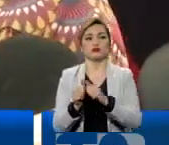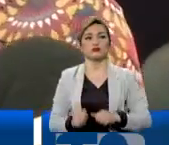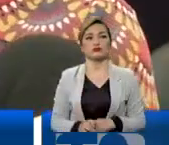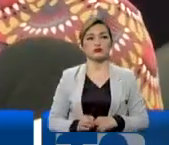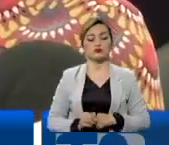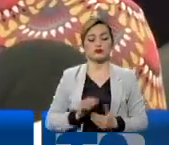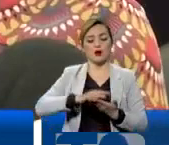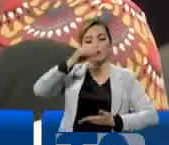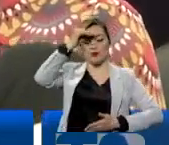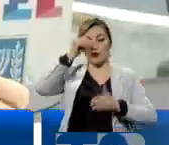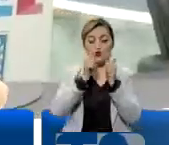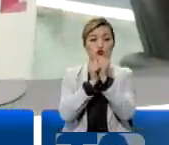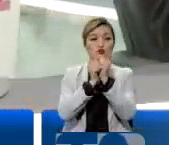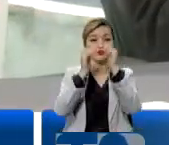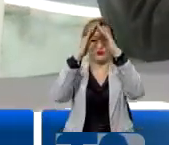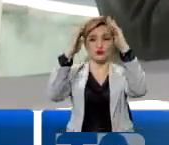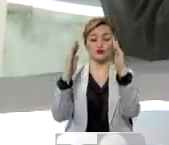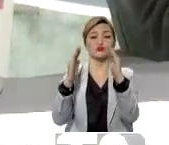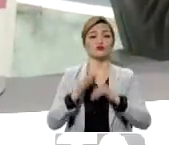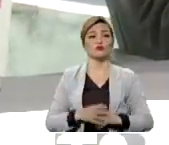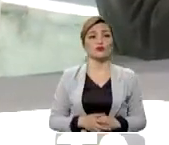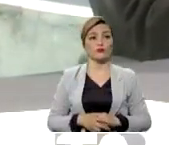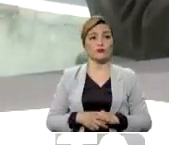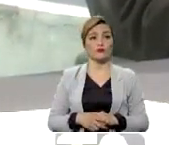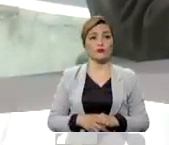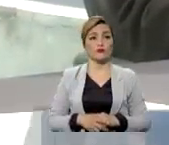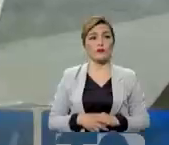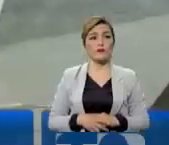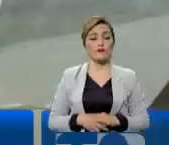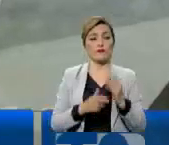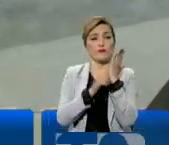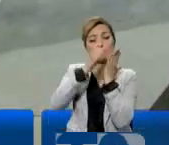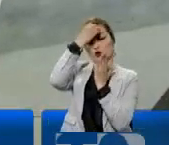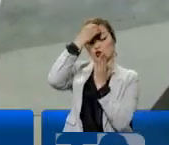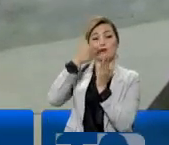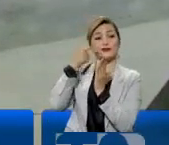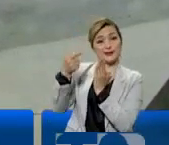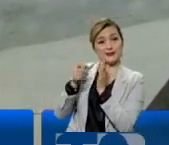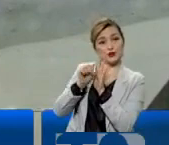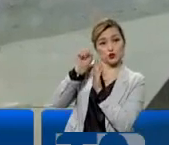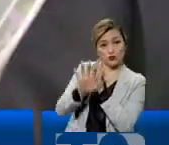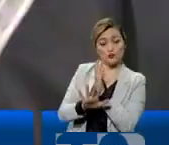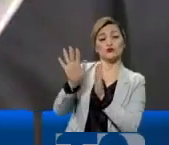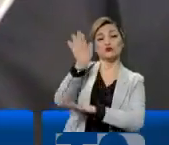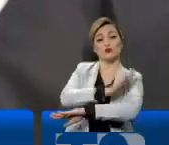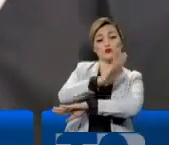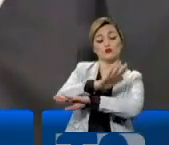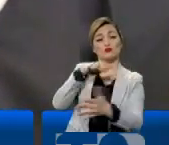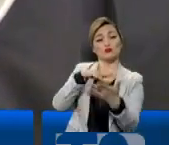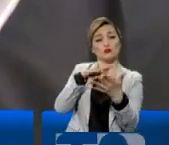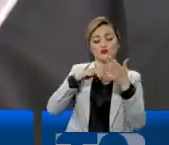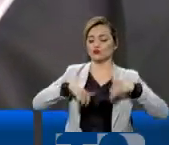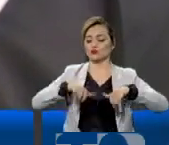en Aprendemos Juntos en Casa. Según la ministra de Educación, con esta donación se permite que los alumnos continúen en el proceso